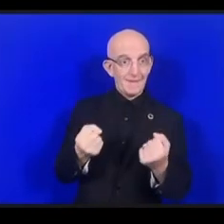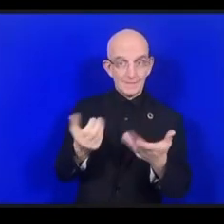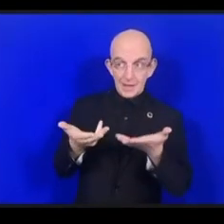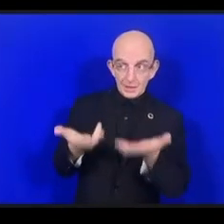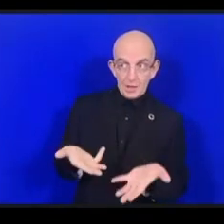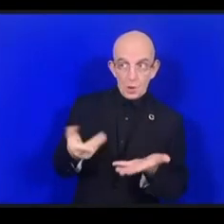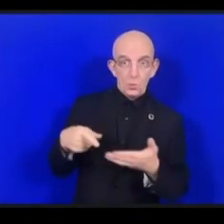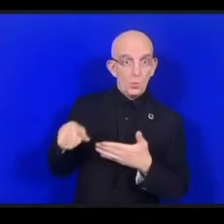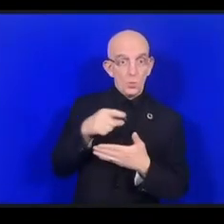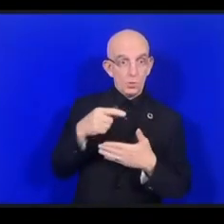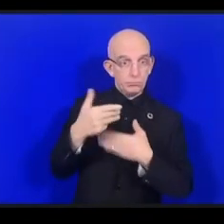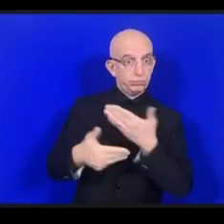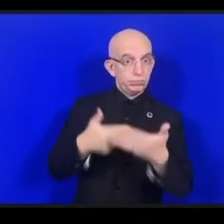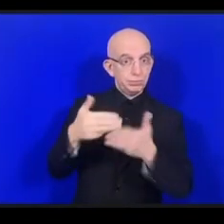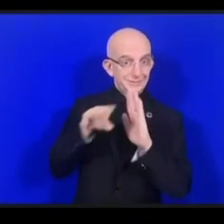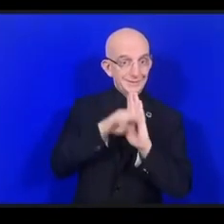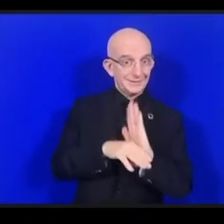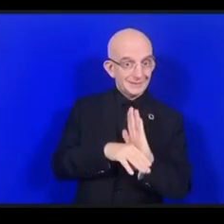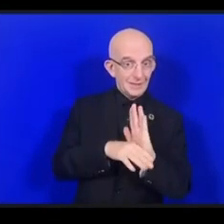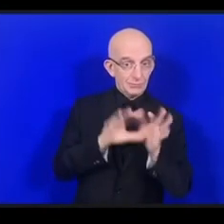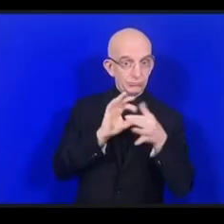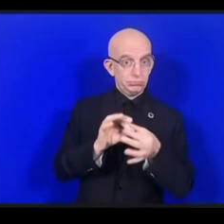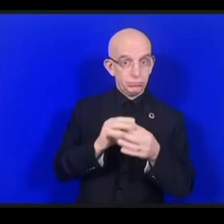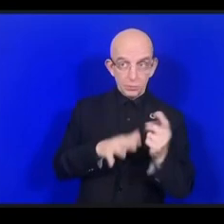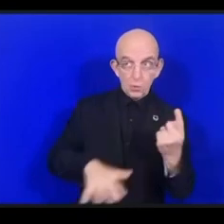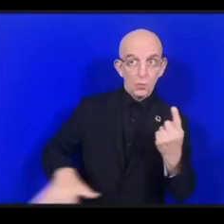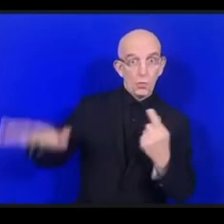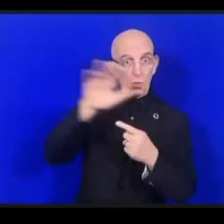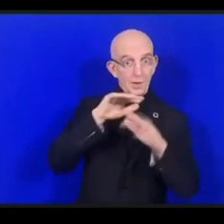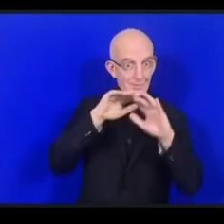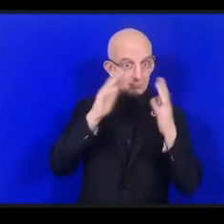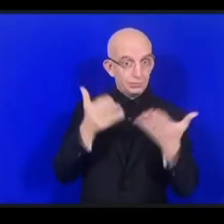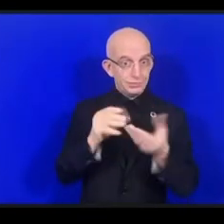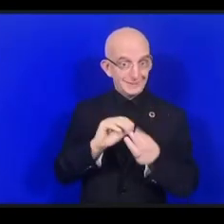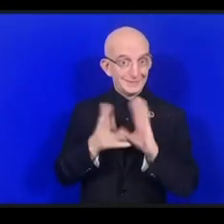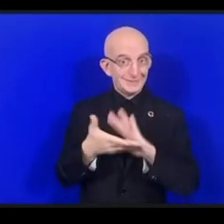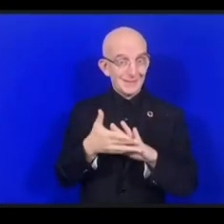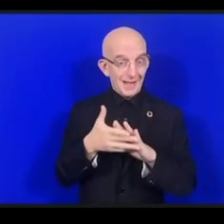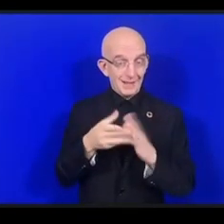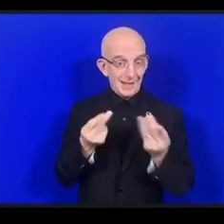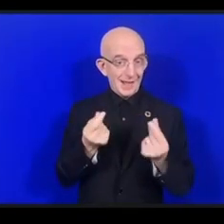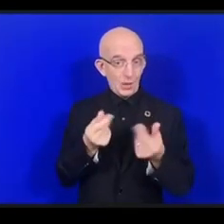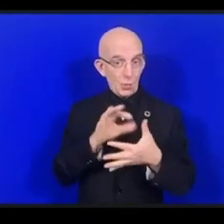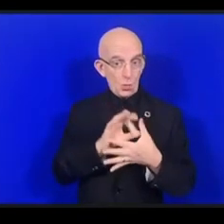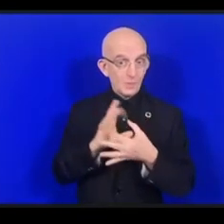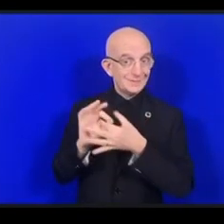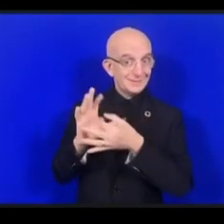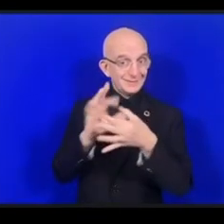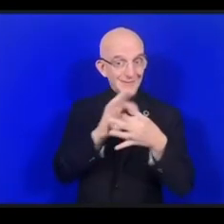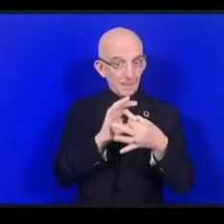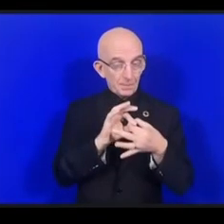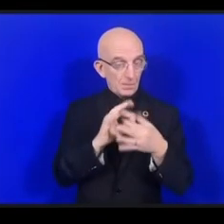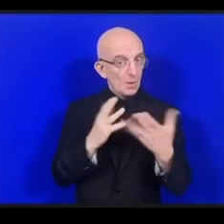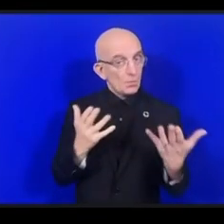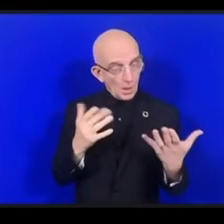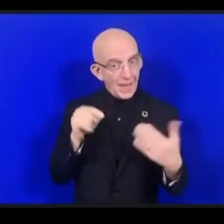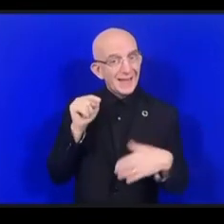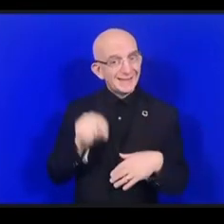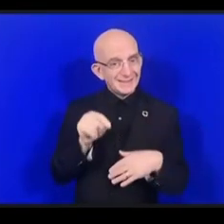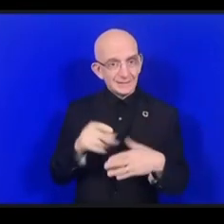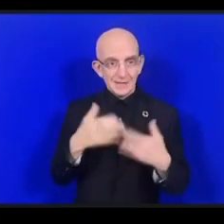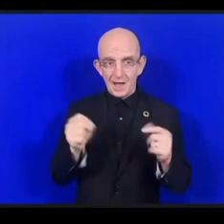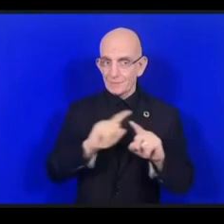existentes en todo el sistema de internet tenemos una gama de grupos de trabajo el primer grupo de trabajo que